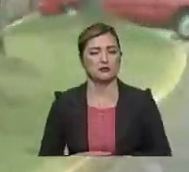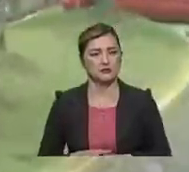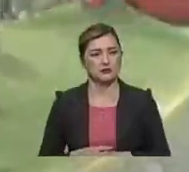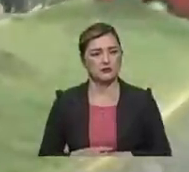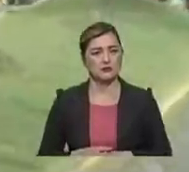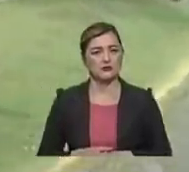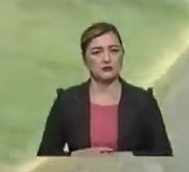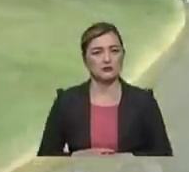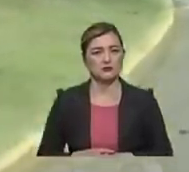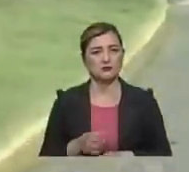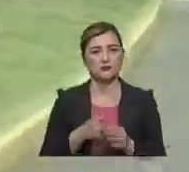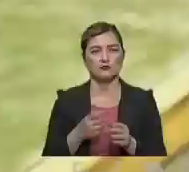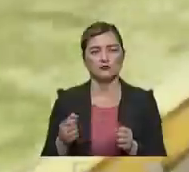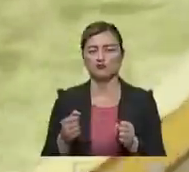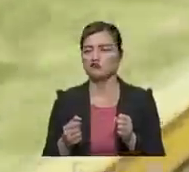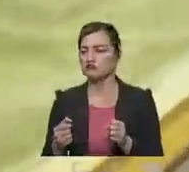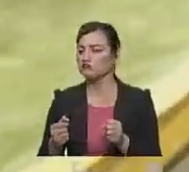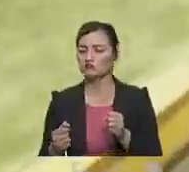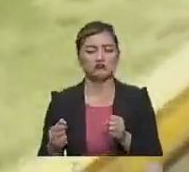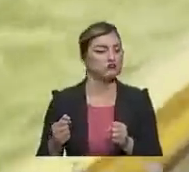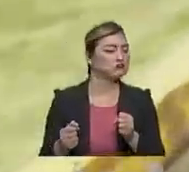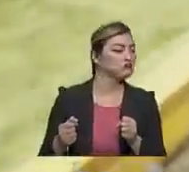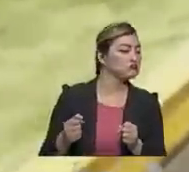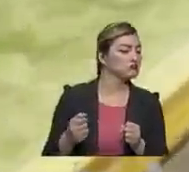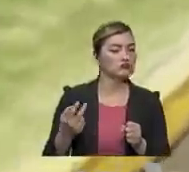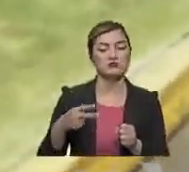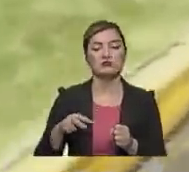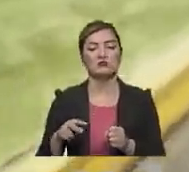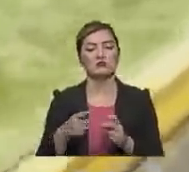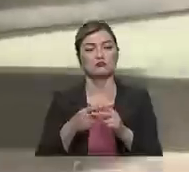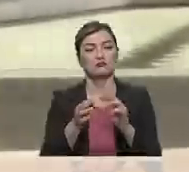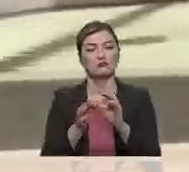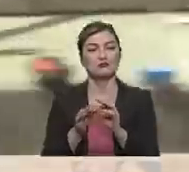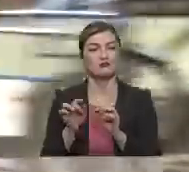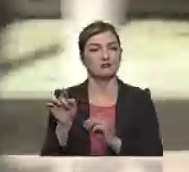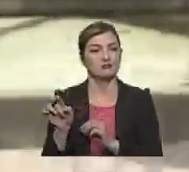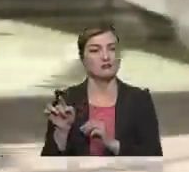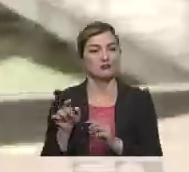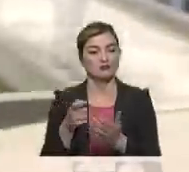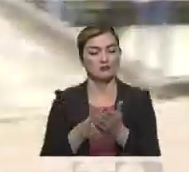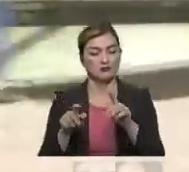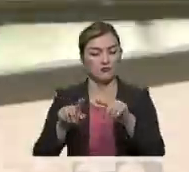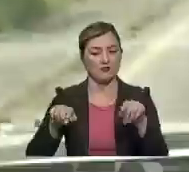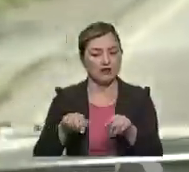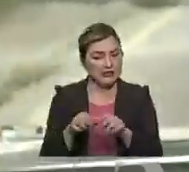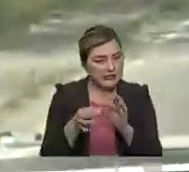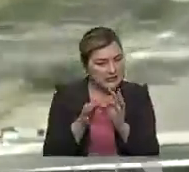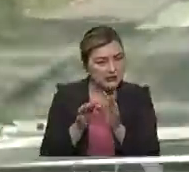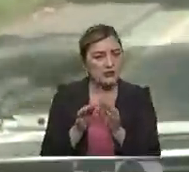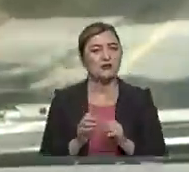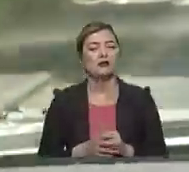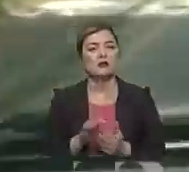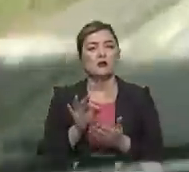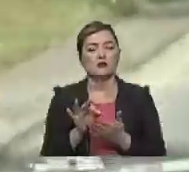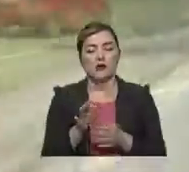En un recorrido por la capital pudimos constatar que se empezó con el mantenimiento de aceras, parterres y plazas. Una de las zonas que está en